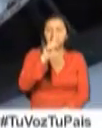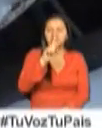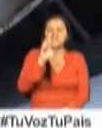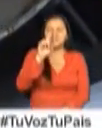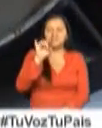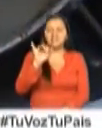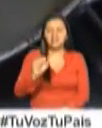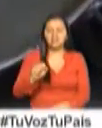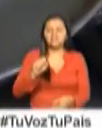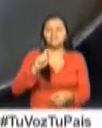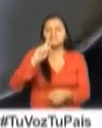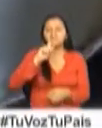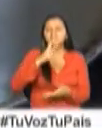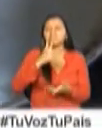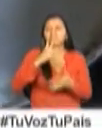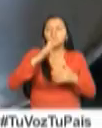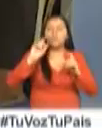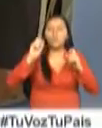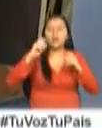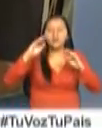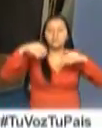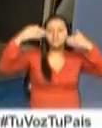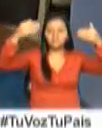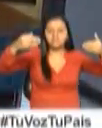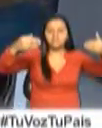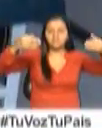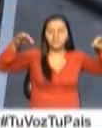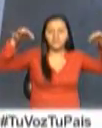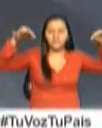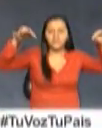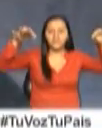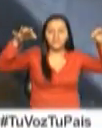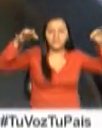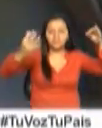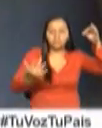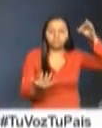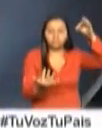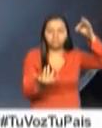cecina, carne secada al sol, al aire o al humo.